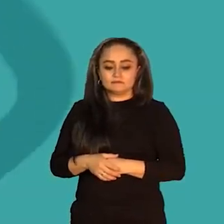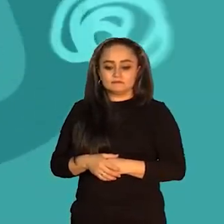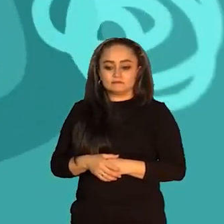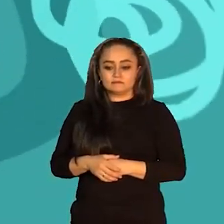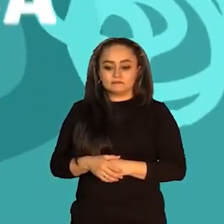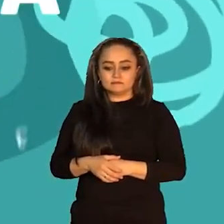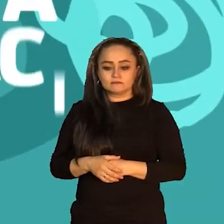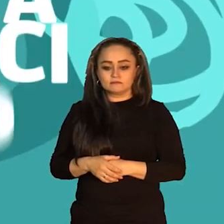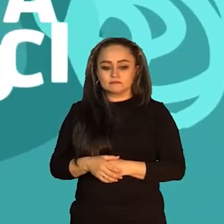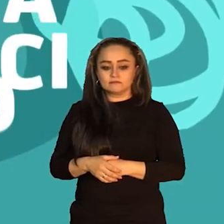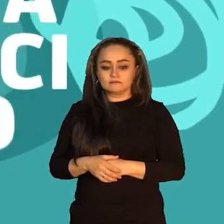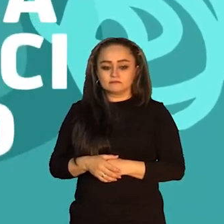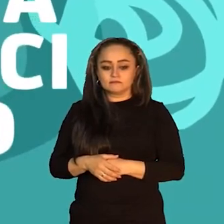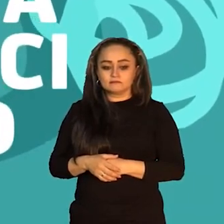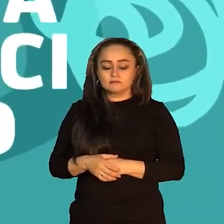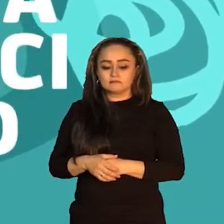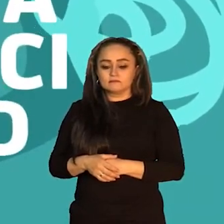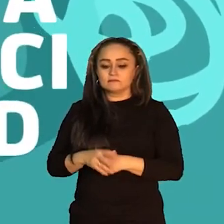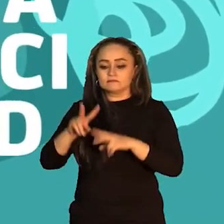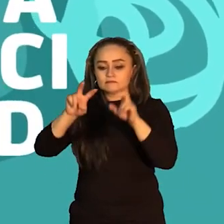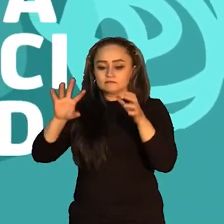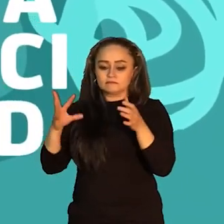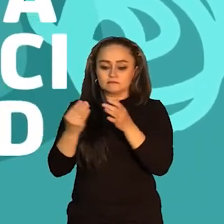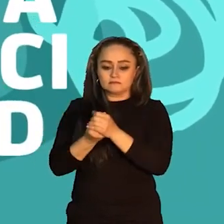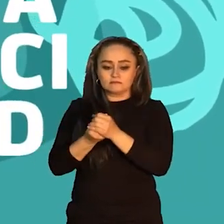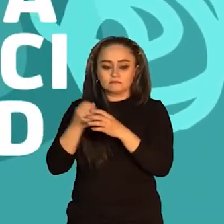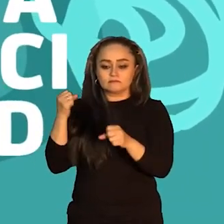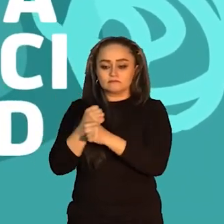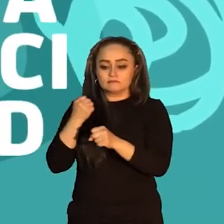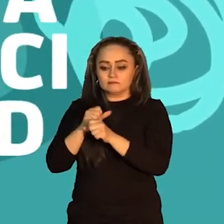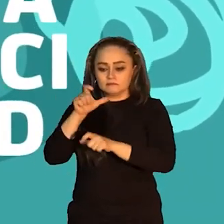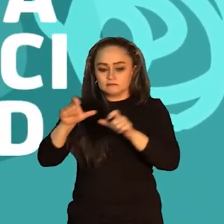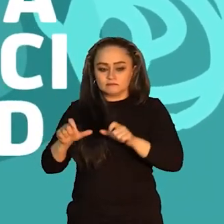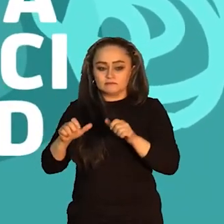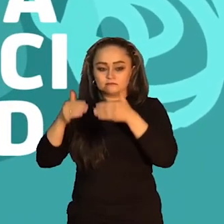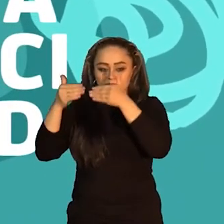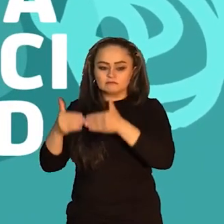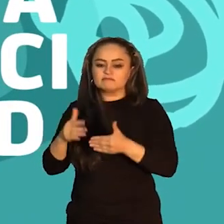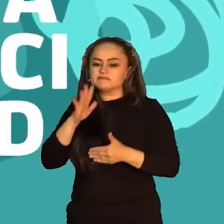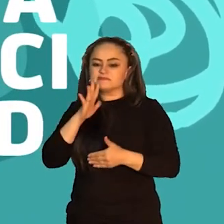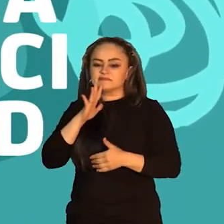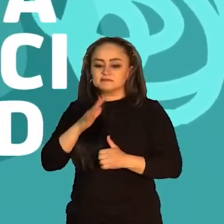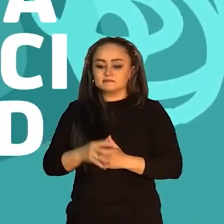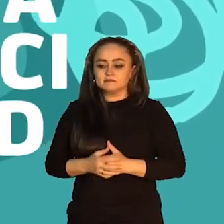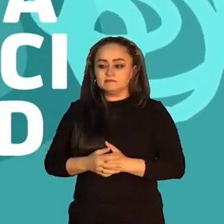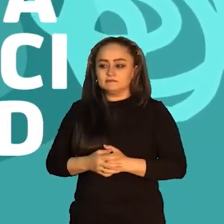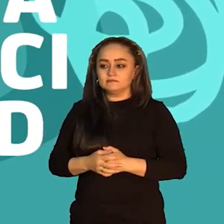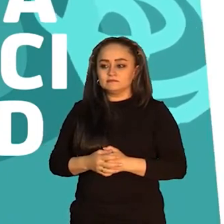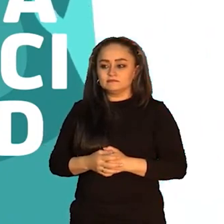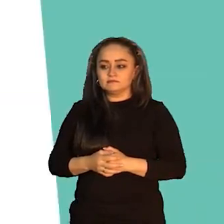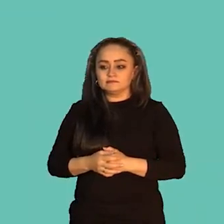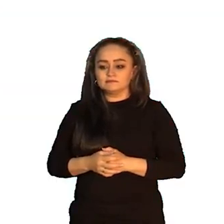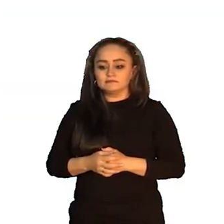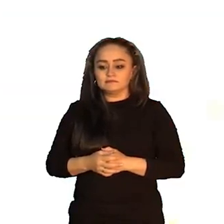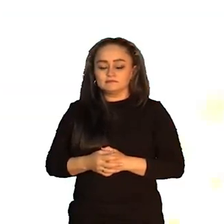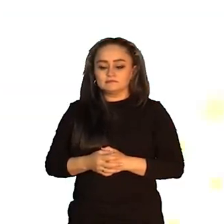Y los nominados en la categoría de inclusión laboral de personas con discapacidad son: